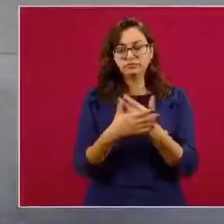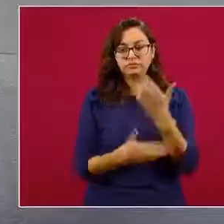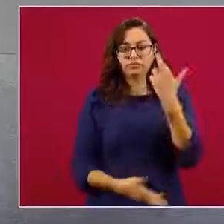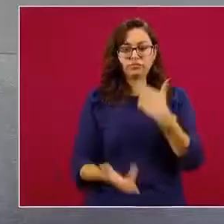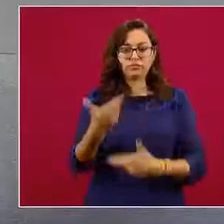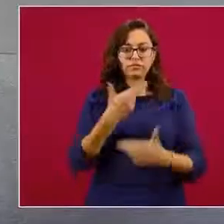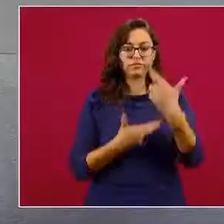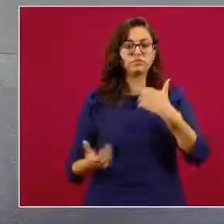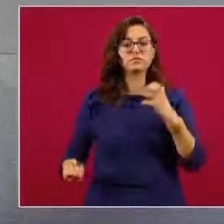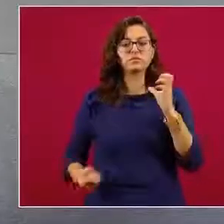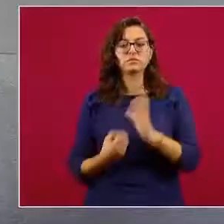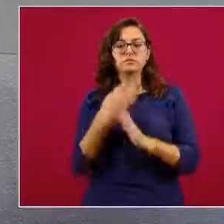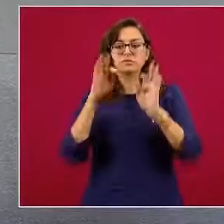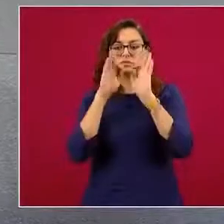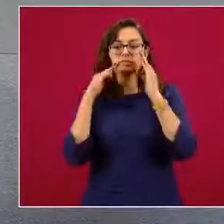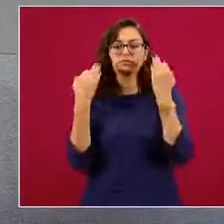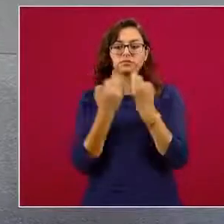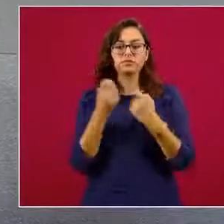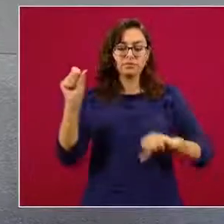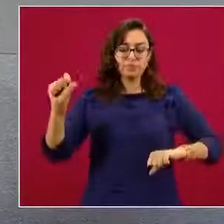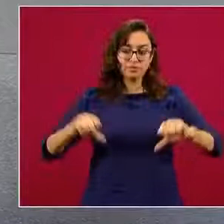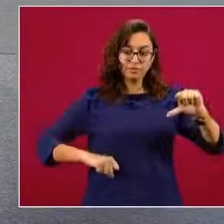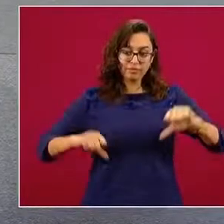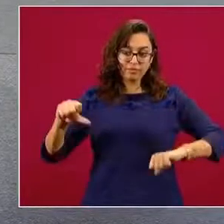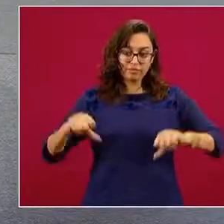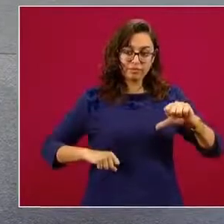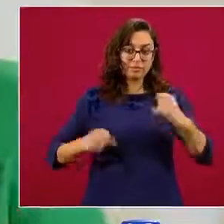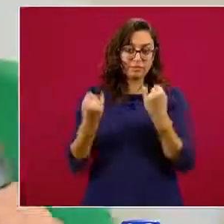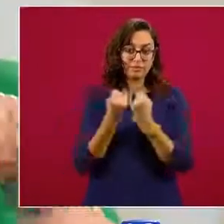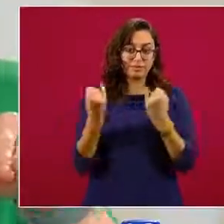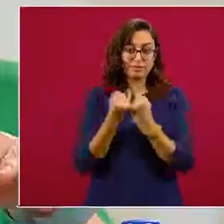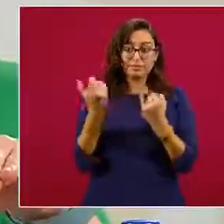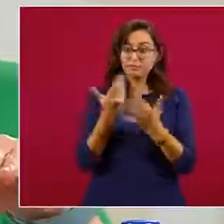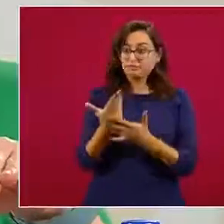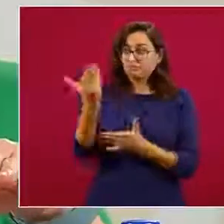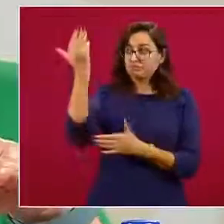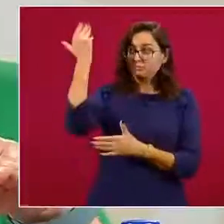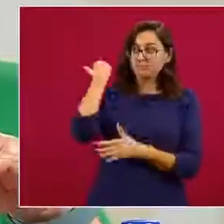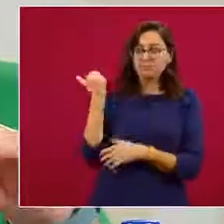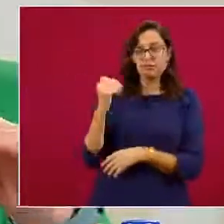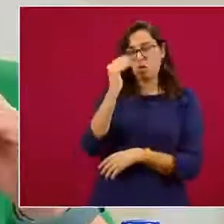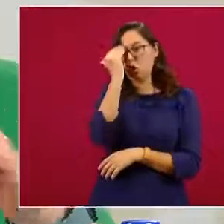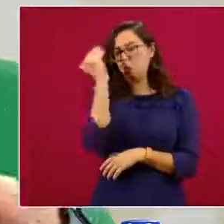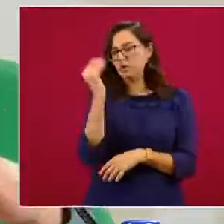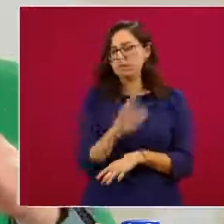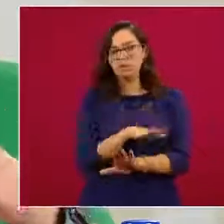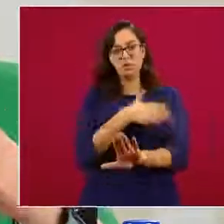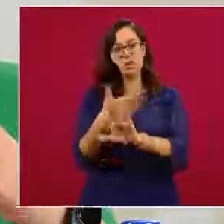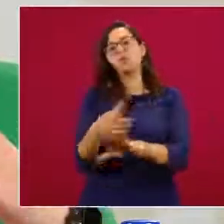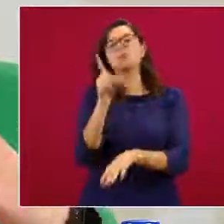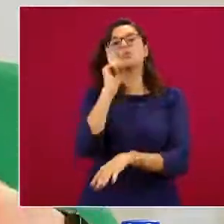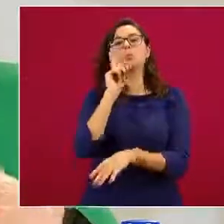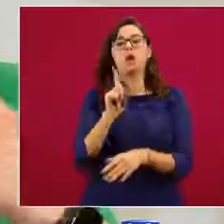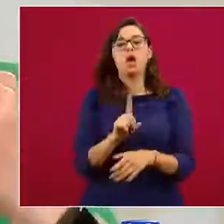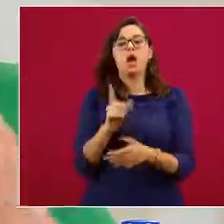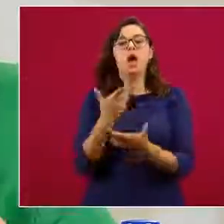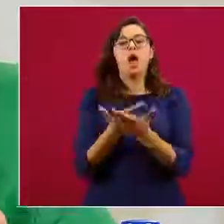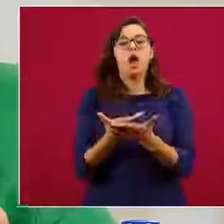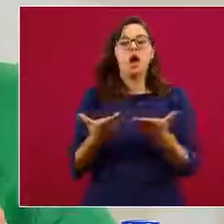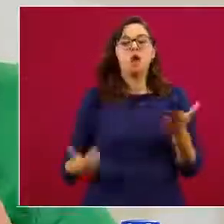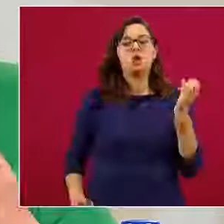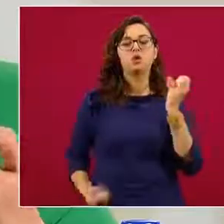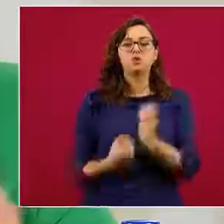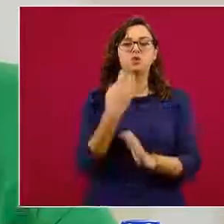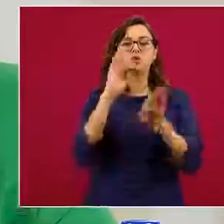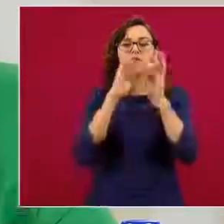esa nueva normalidad, no sea la normalidad de antes que era pésima para las mujeres, sino una normalidad que sea más